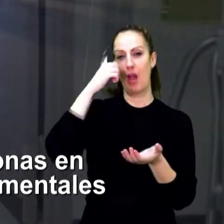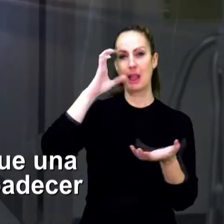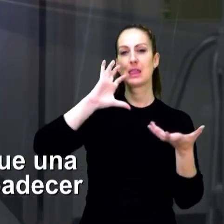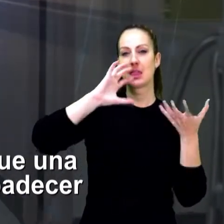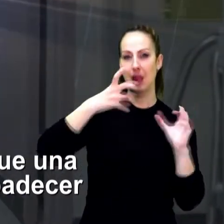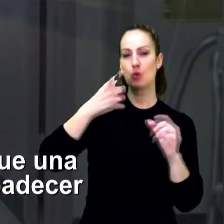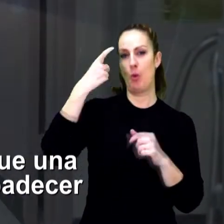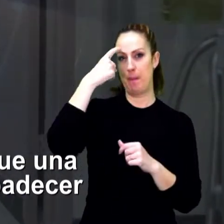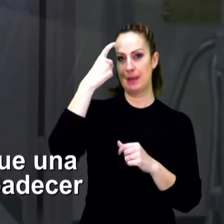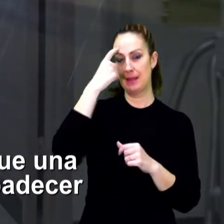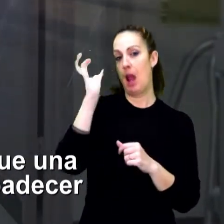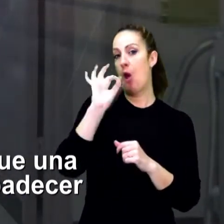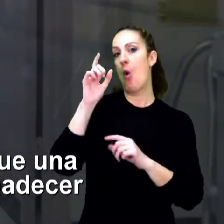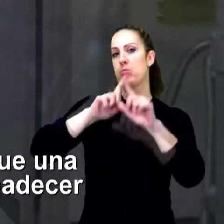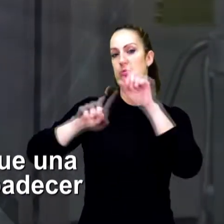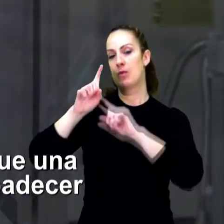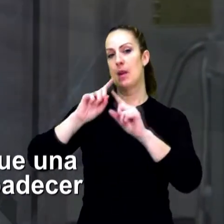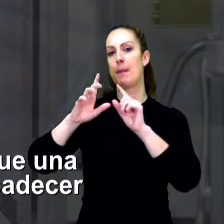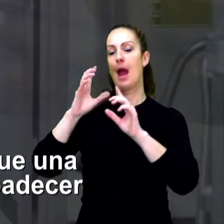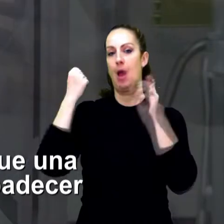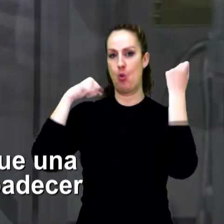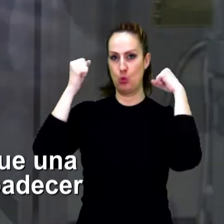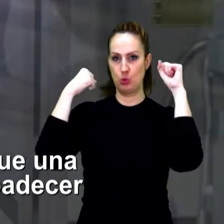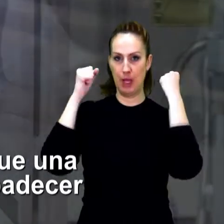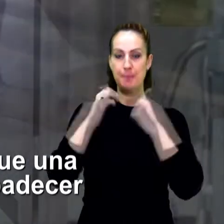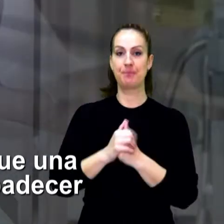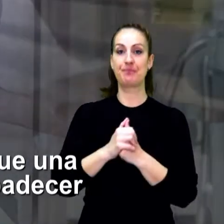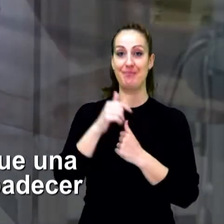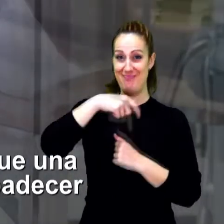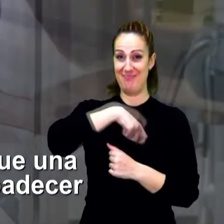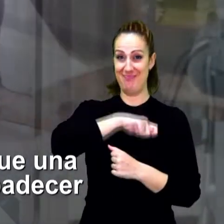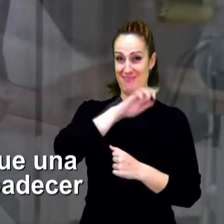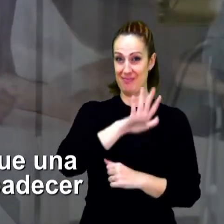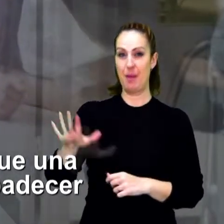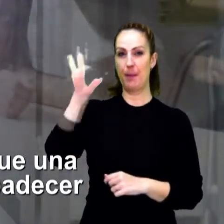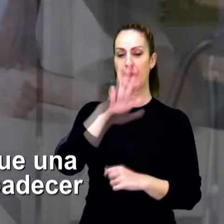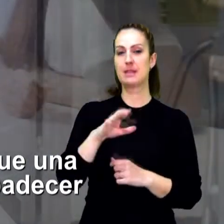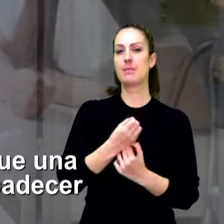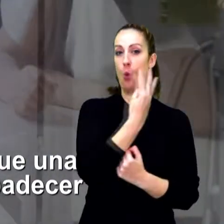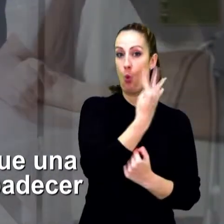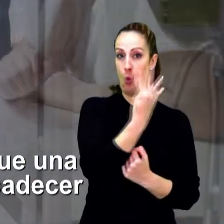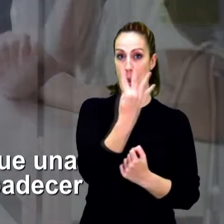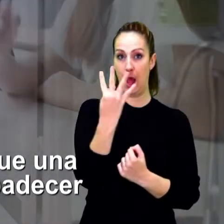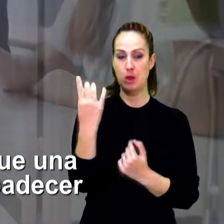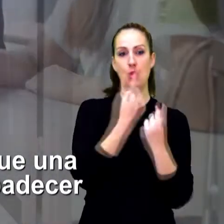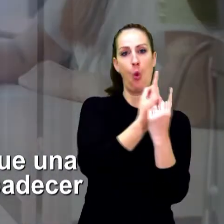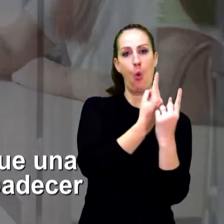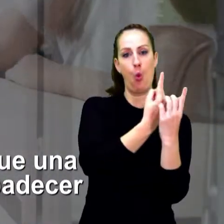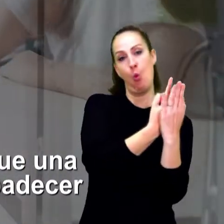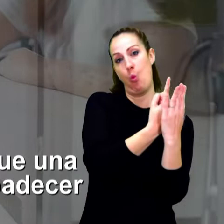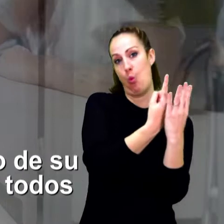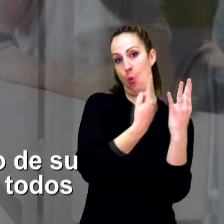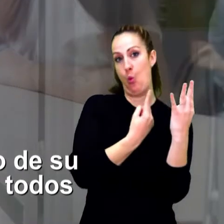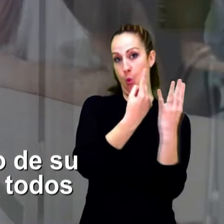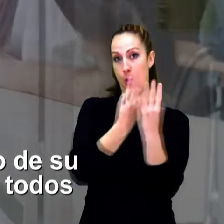trastornos mentales o de la conducta. En España, se estima que una de cada cuatro personas puede